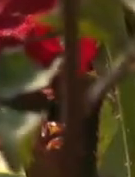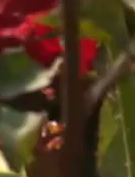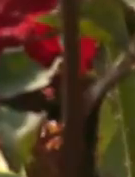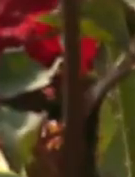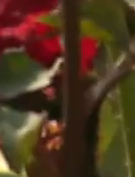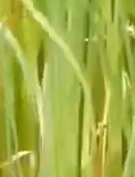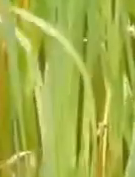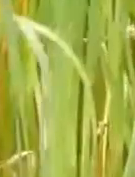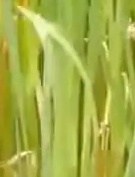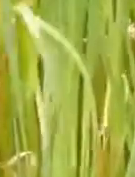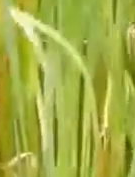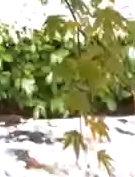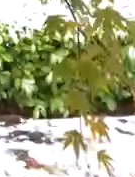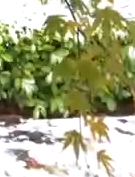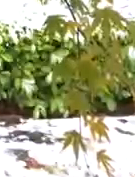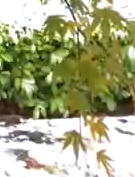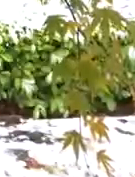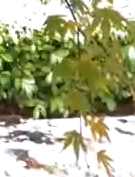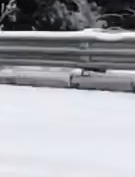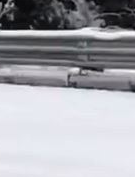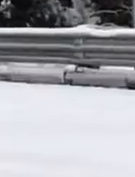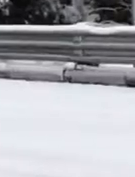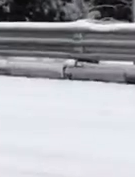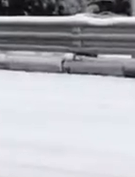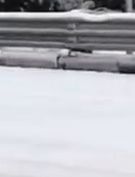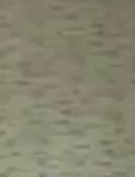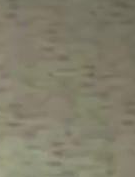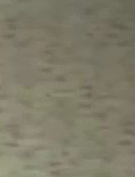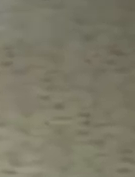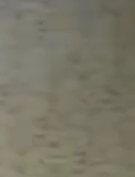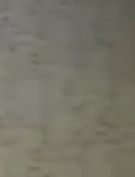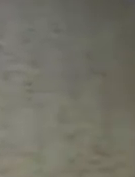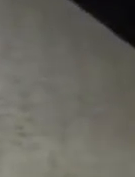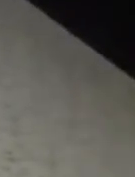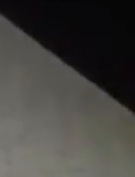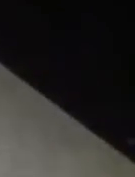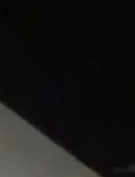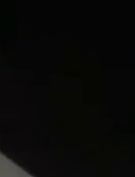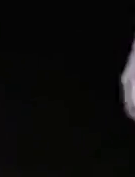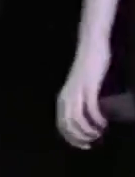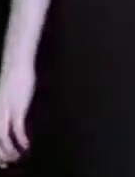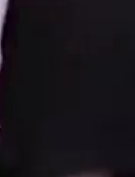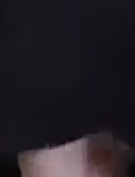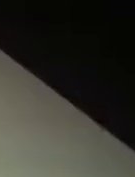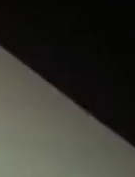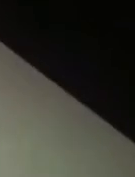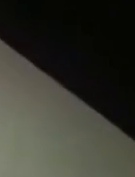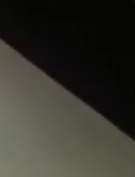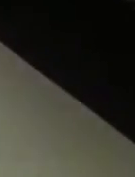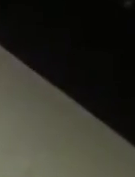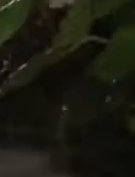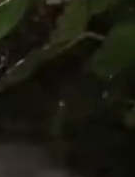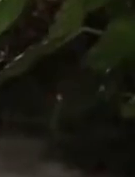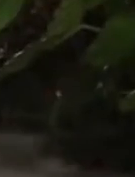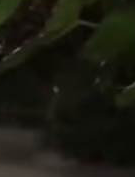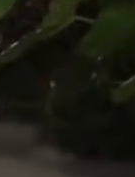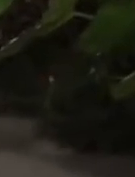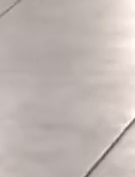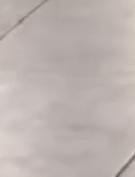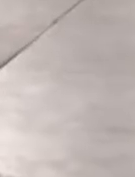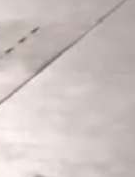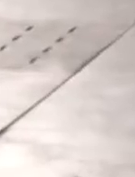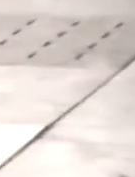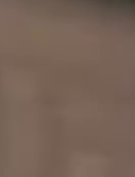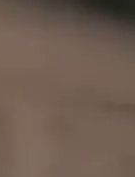Temporada de primavera, verano, otoño, invierno. Pero en este caso, hablamos de la industria de la moda. Cada año es la